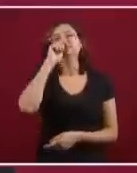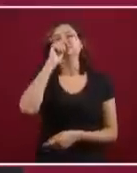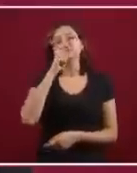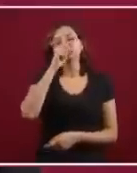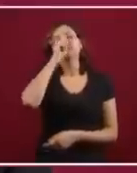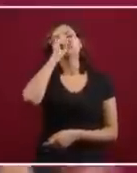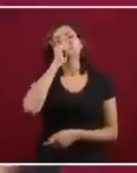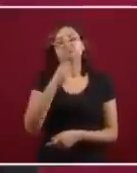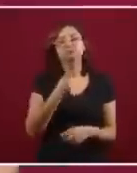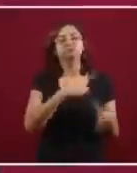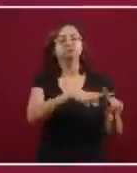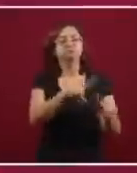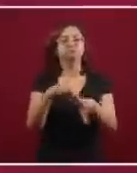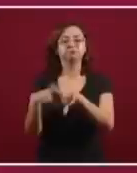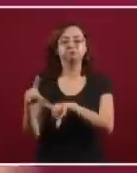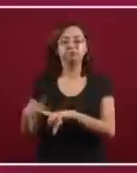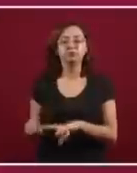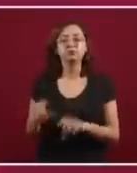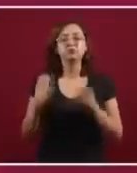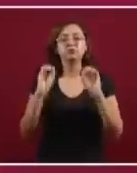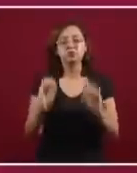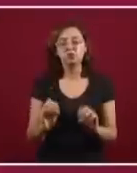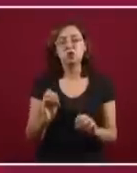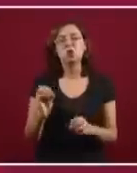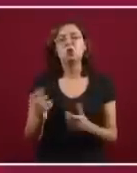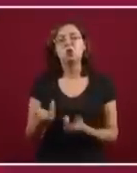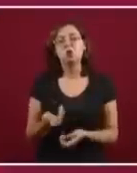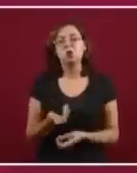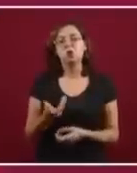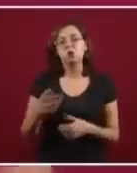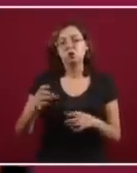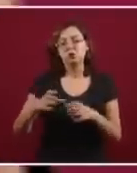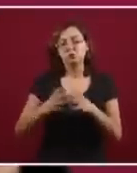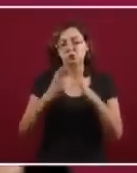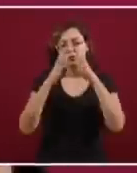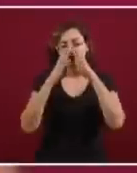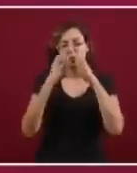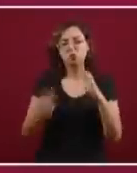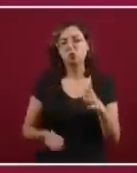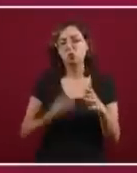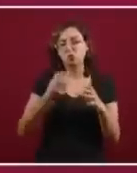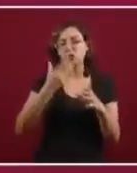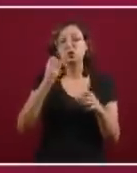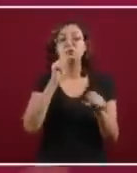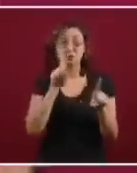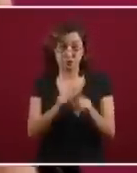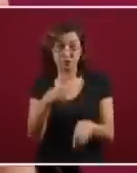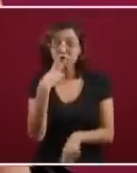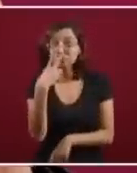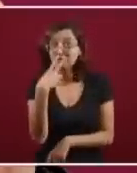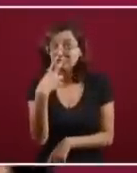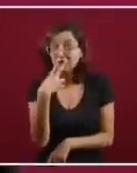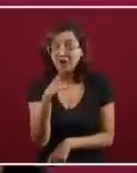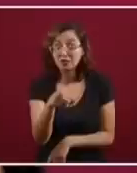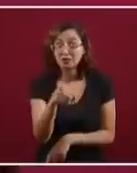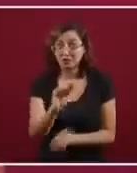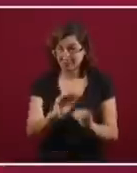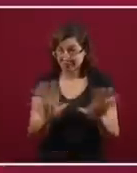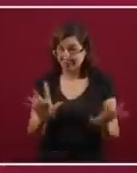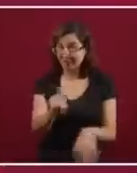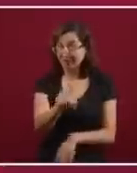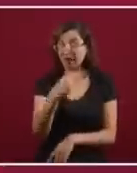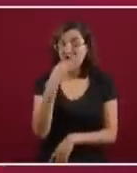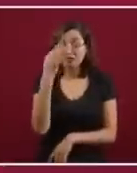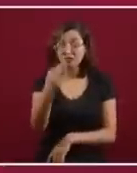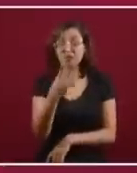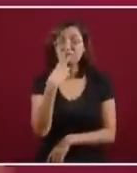o que son inhaladas con uno dice pasó esto incluye al tabaco incluye al tabaco que también es uno